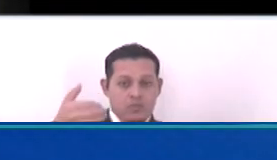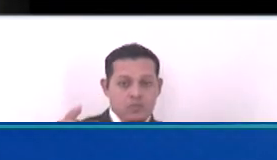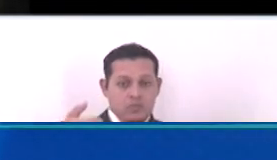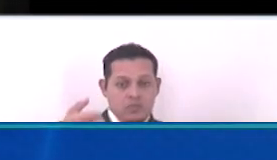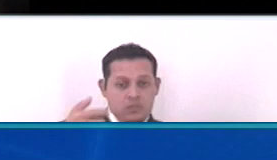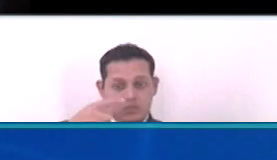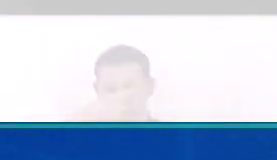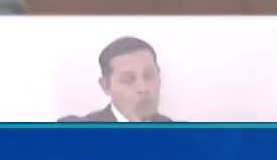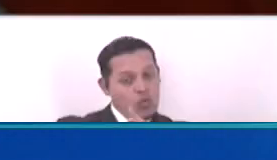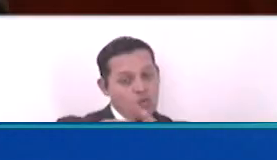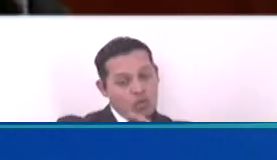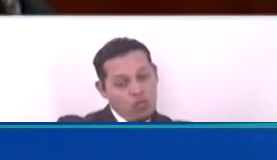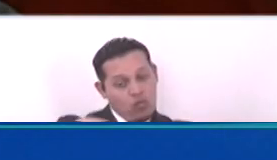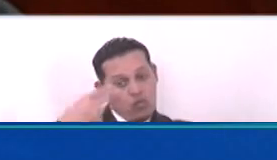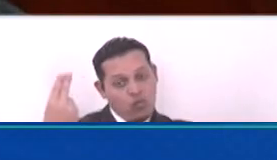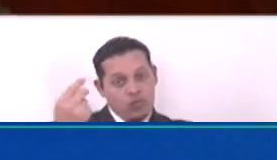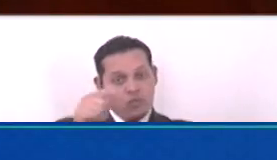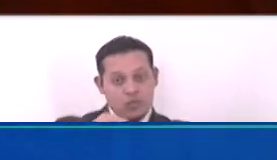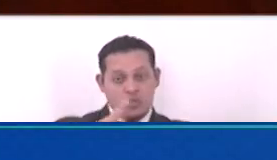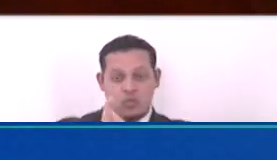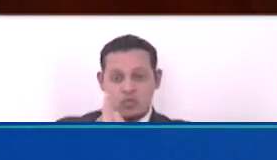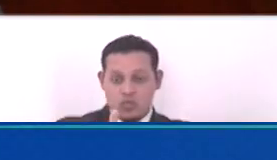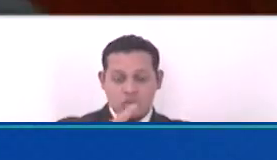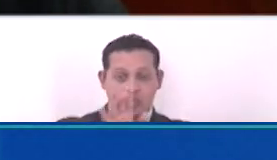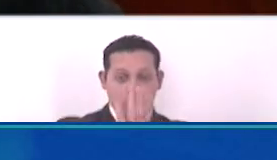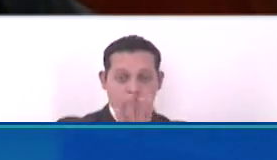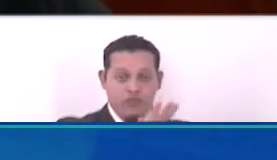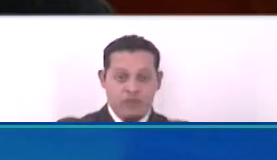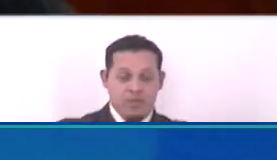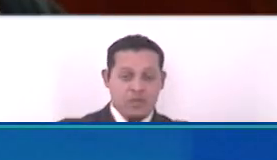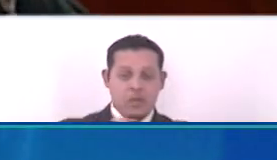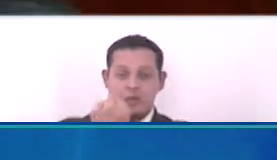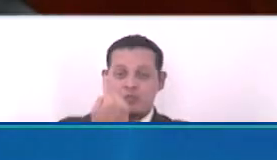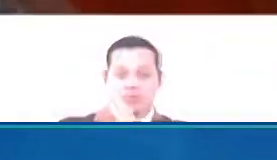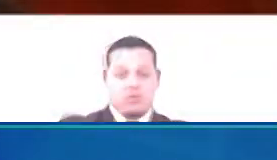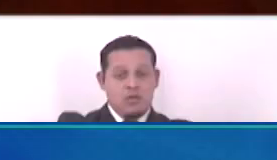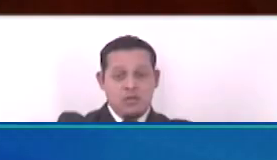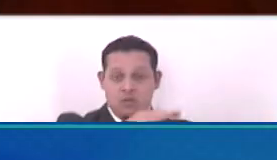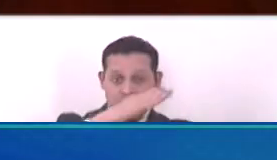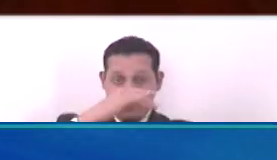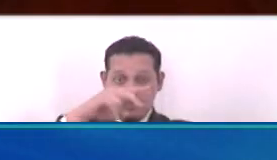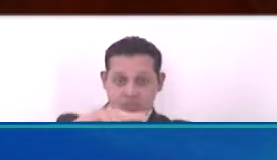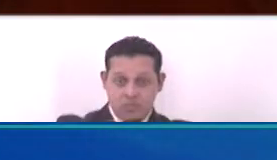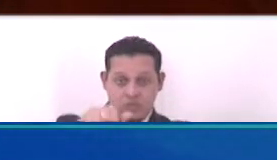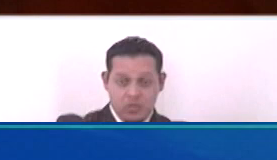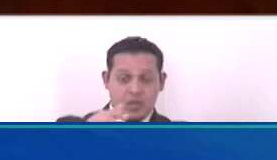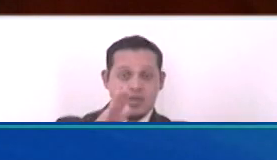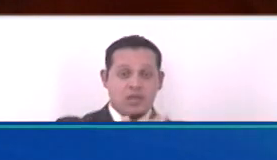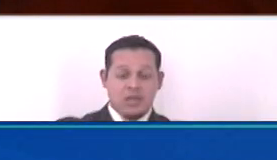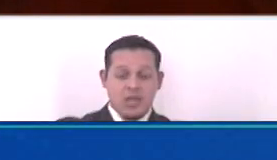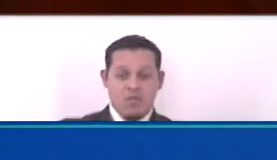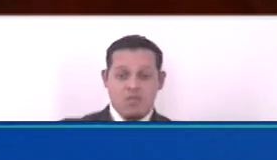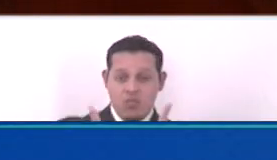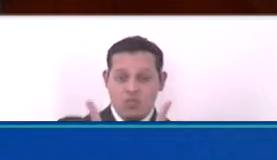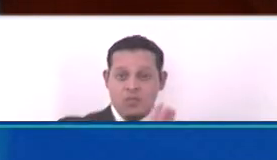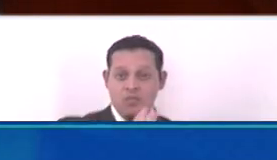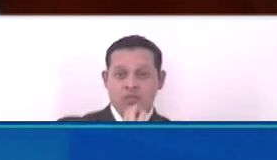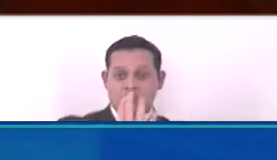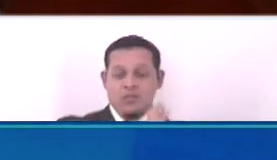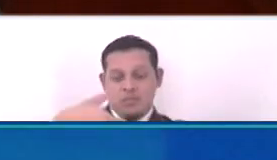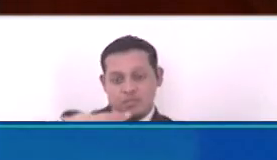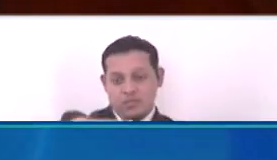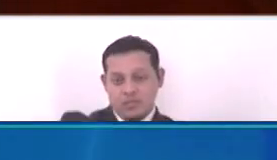desaforado te dejaron solo tu familia Te dejó solo tenés la oportunidad de